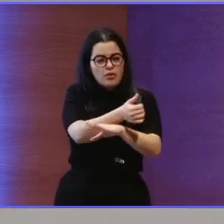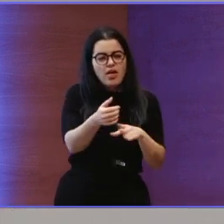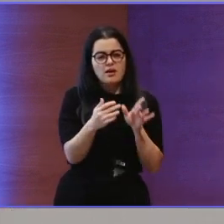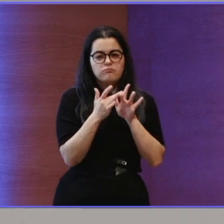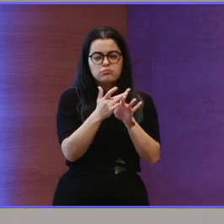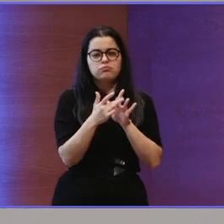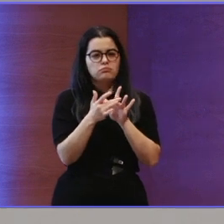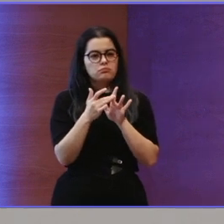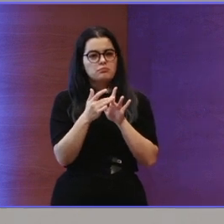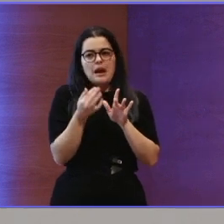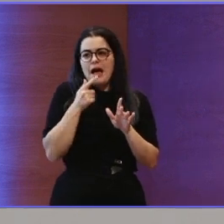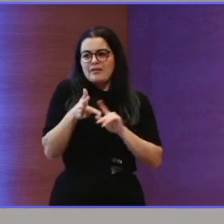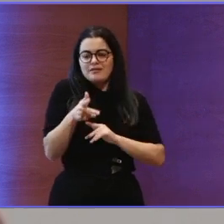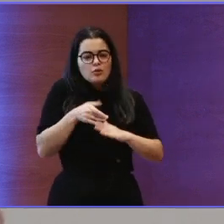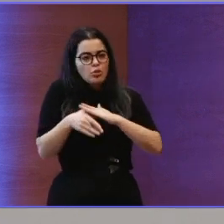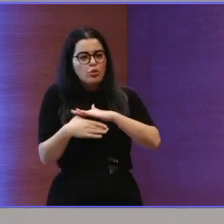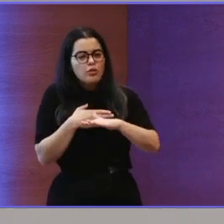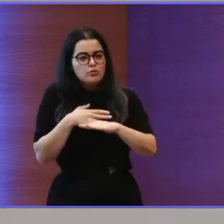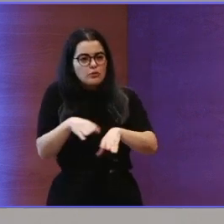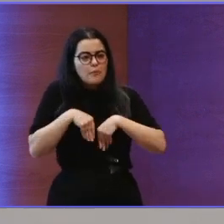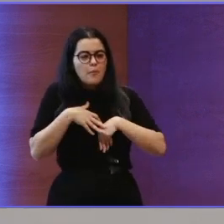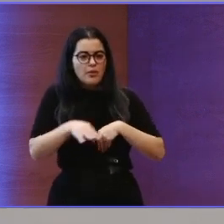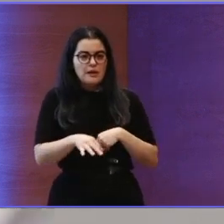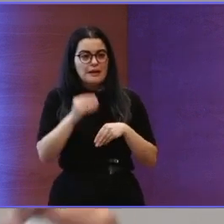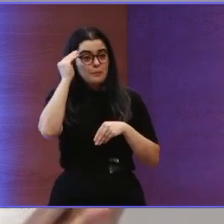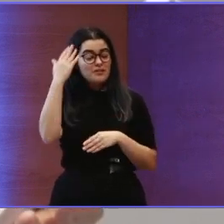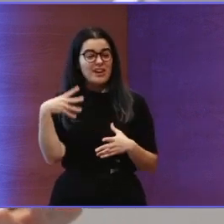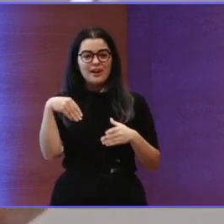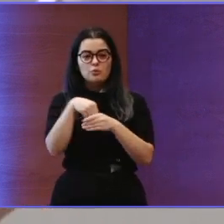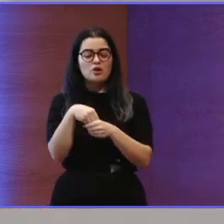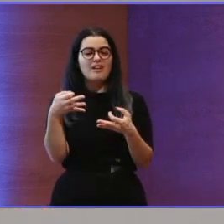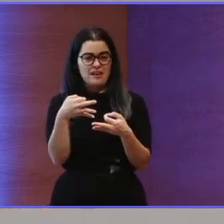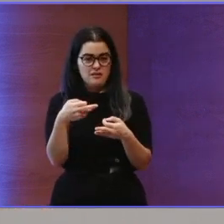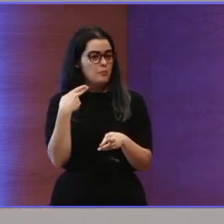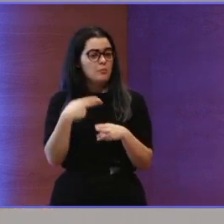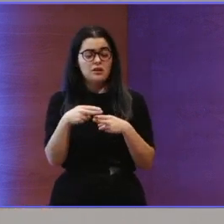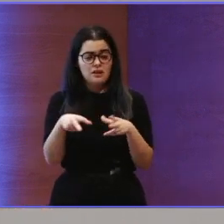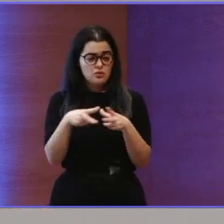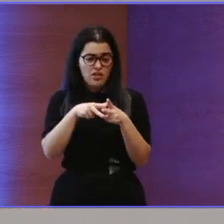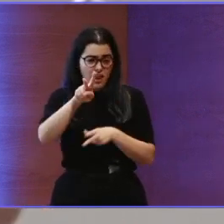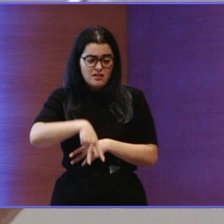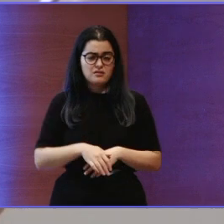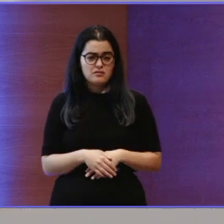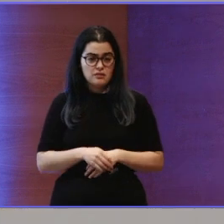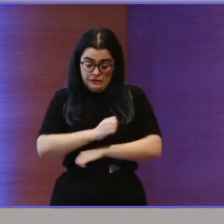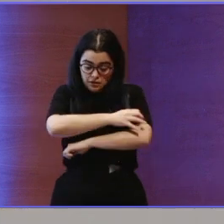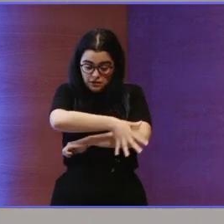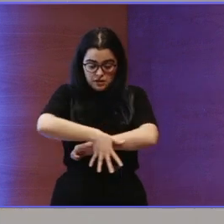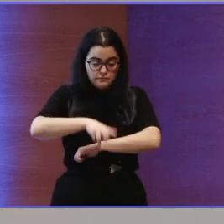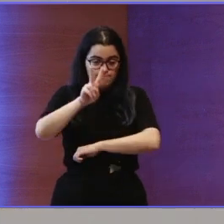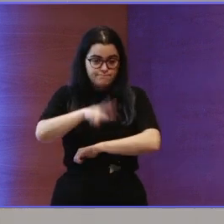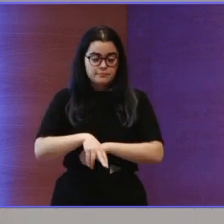acceso a otros derechos y creo que la inclusión son las políticas sociales porque y es transversal es